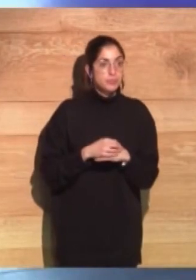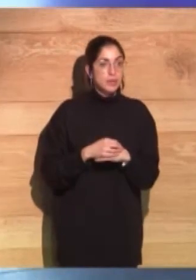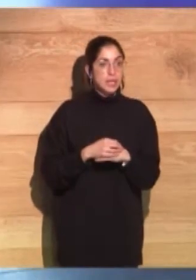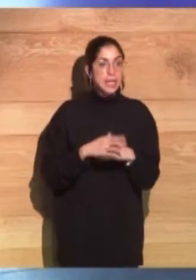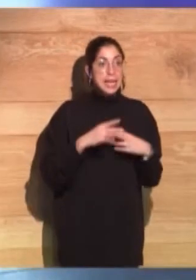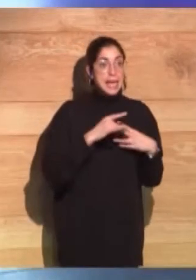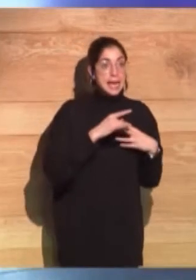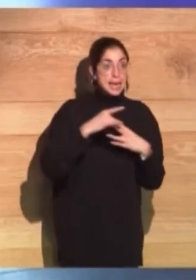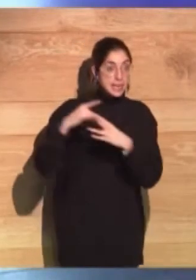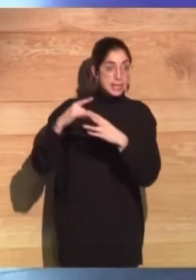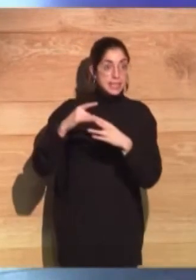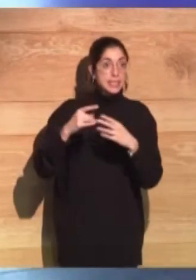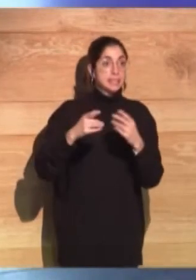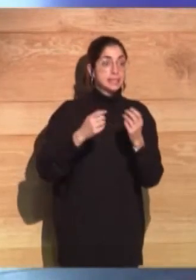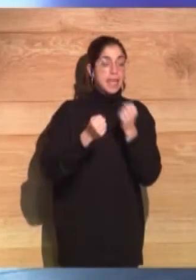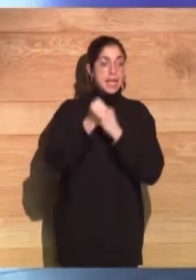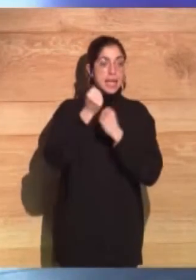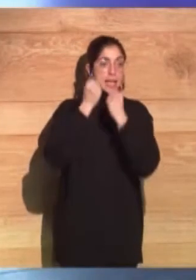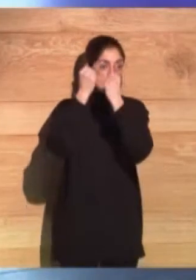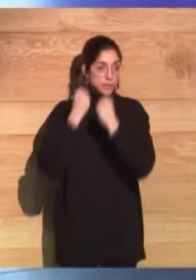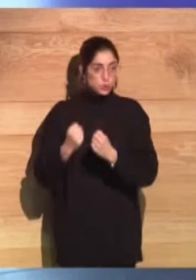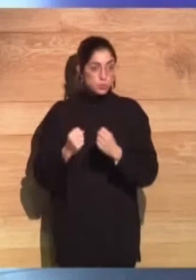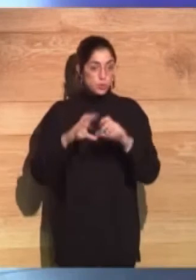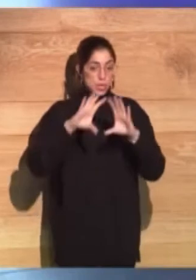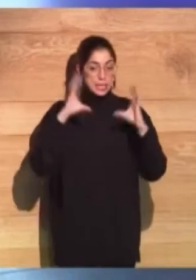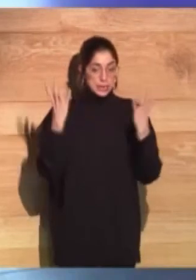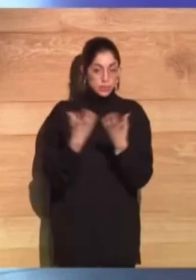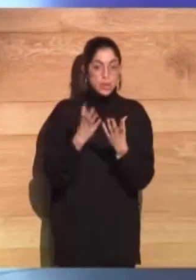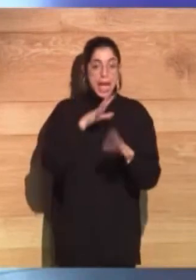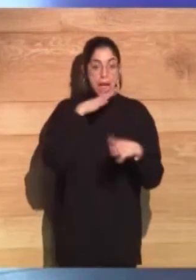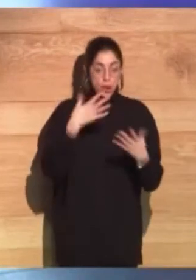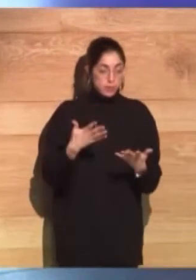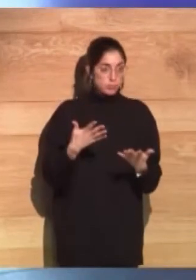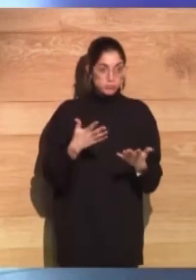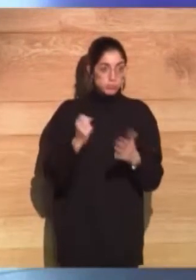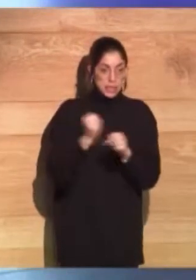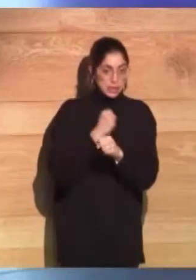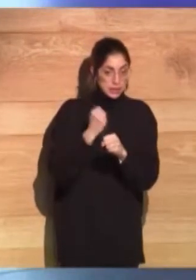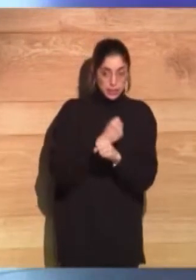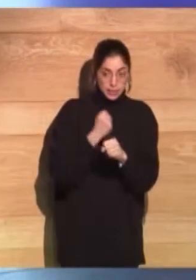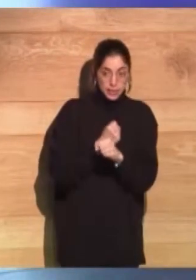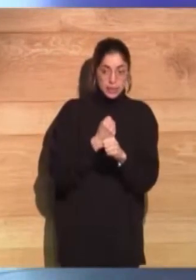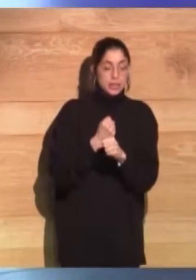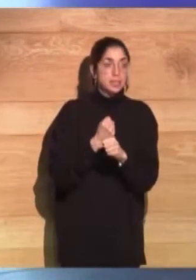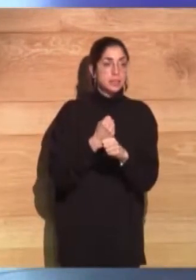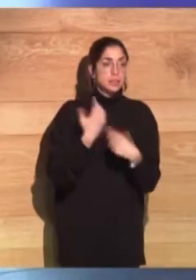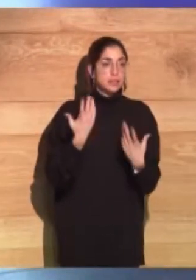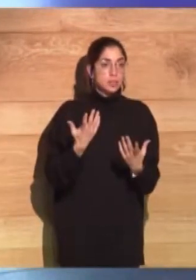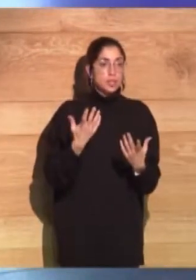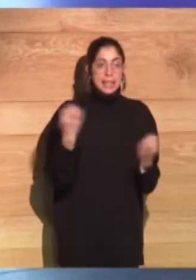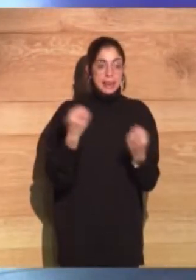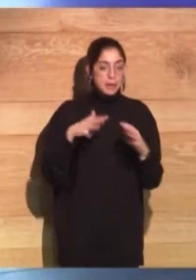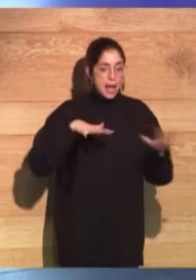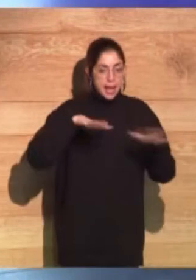Líderes de instituciones internacionales que están trabajando en esta línea tienen que ser mucho más